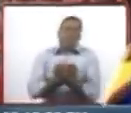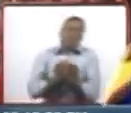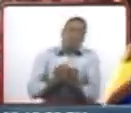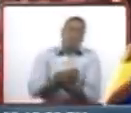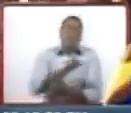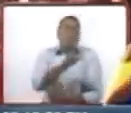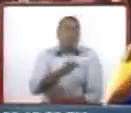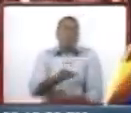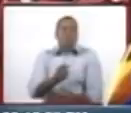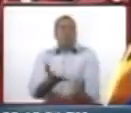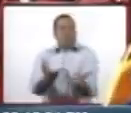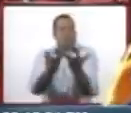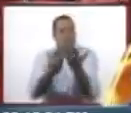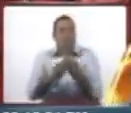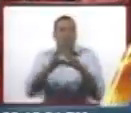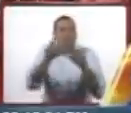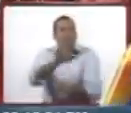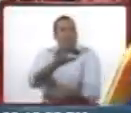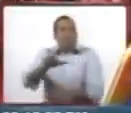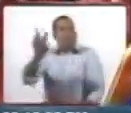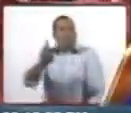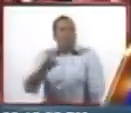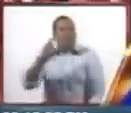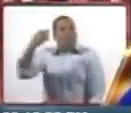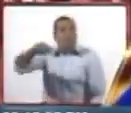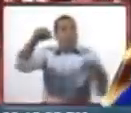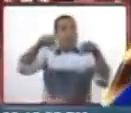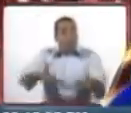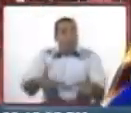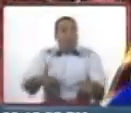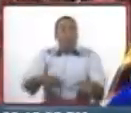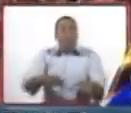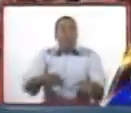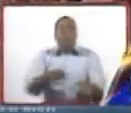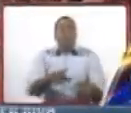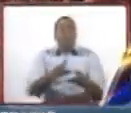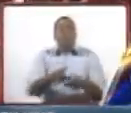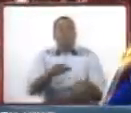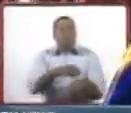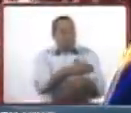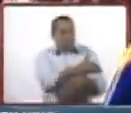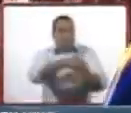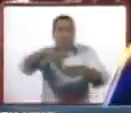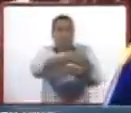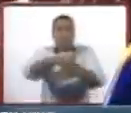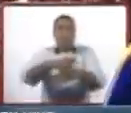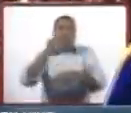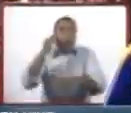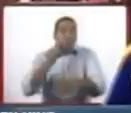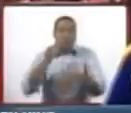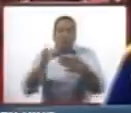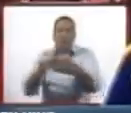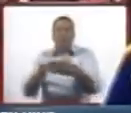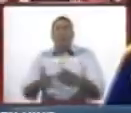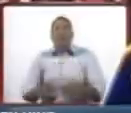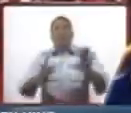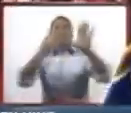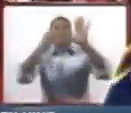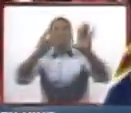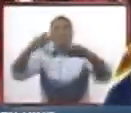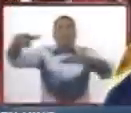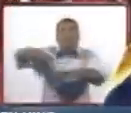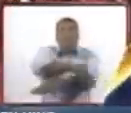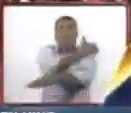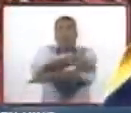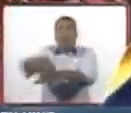de todo el pueblo venezolano que el día de hoy se ha hecho presente acá en este punto final, en la Avenida Bolívar. Son 7 avenidas que el día de